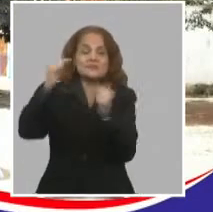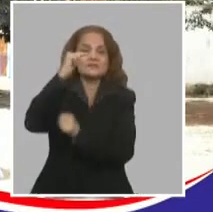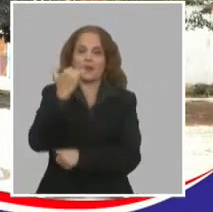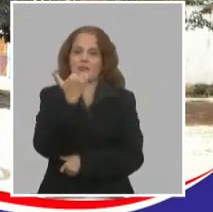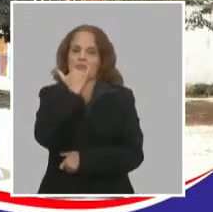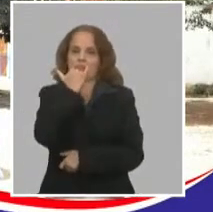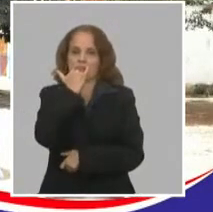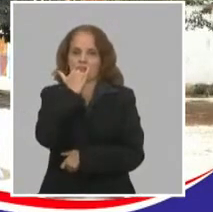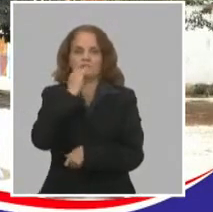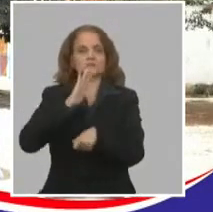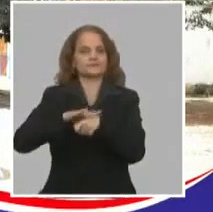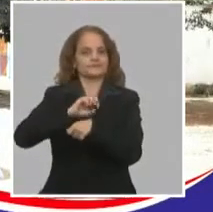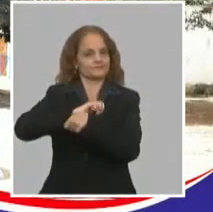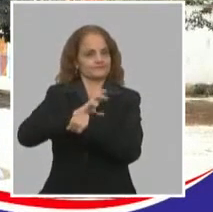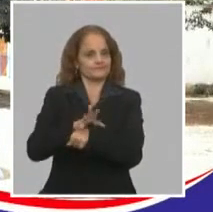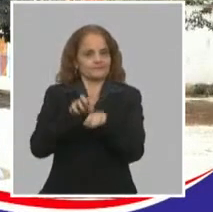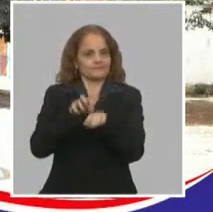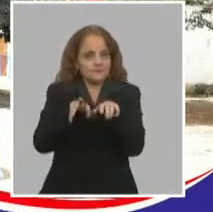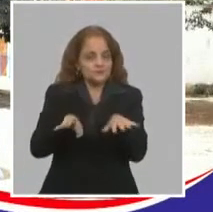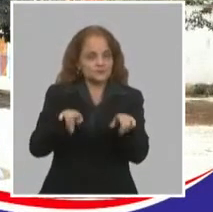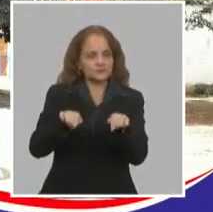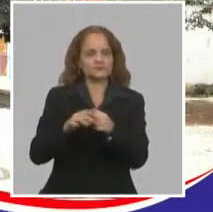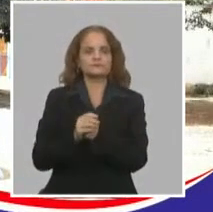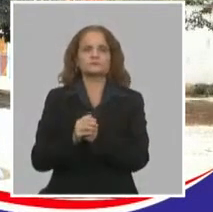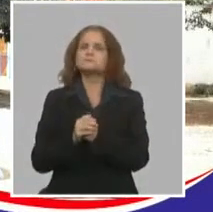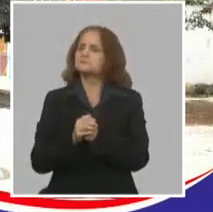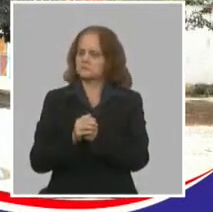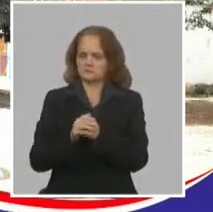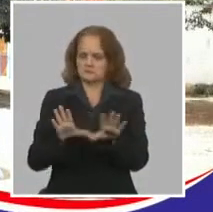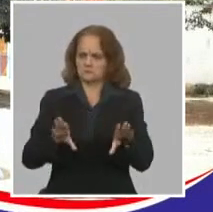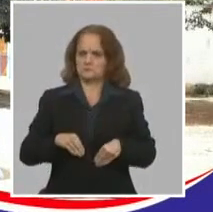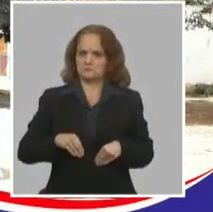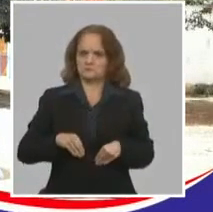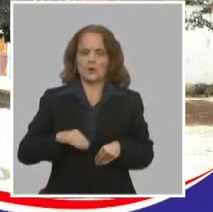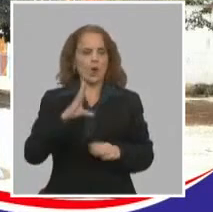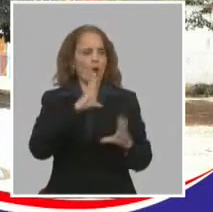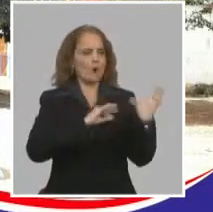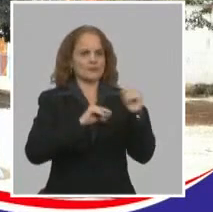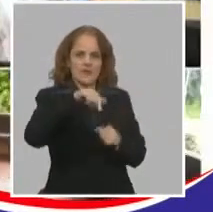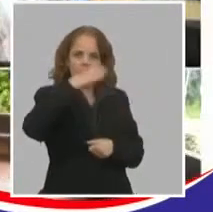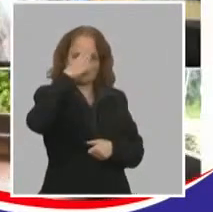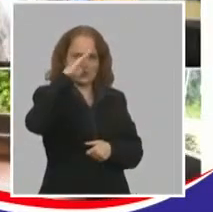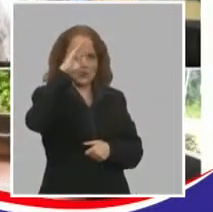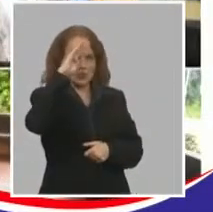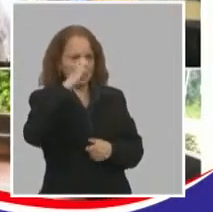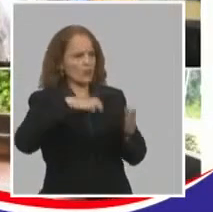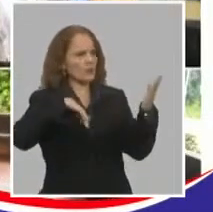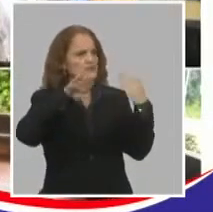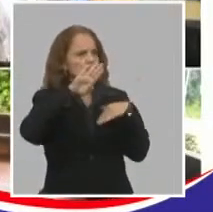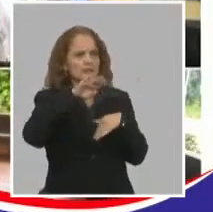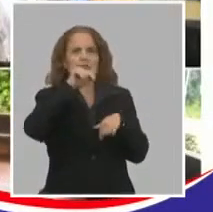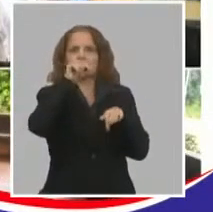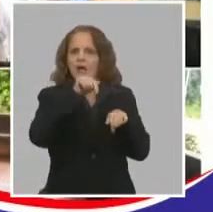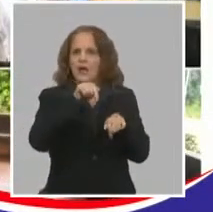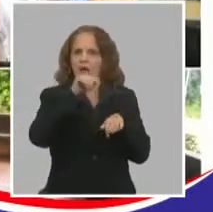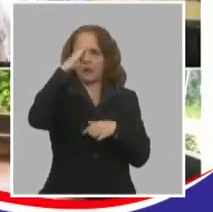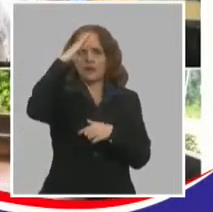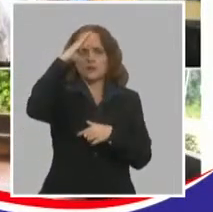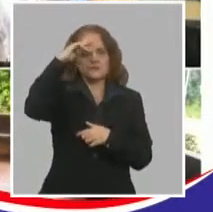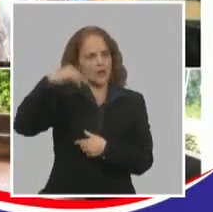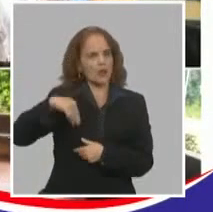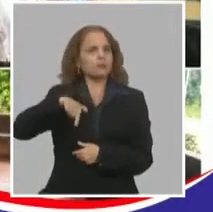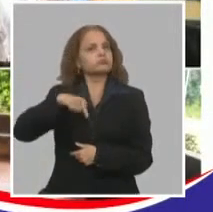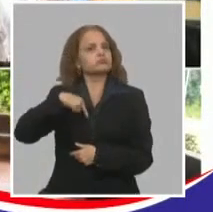COVID. Nosotros aceptamos, lo conversamos acá con Cuba, con el doctor Delgado, con la viceministra Marcia, se aceptó y